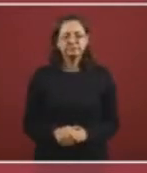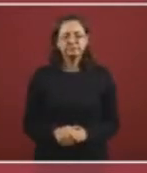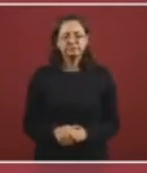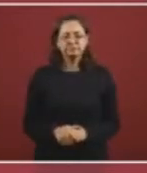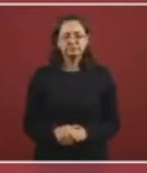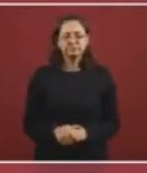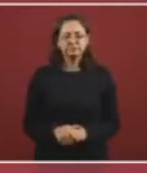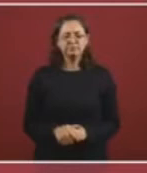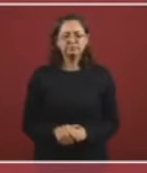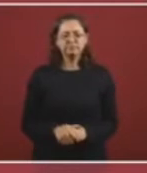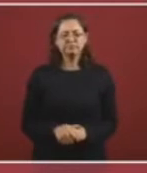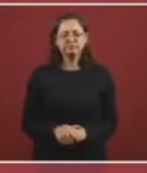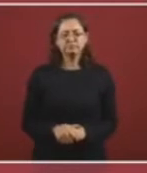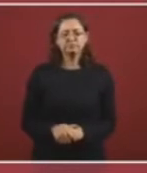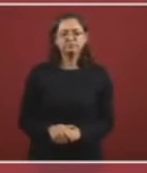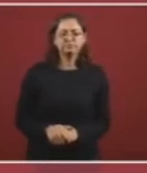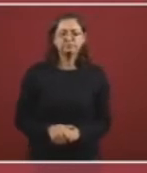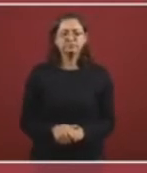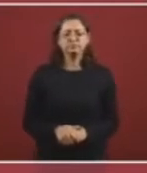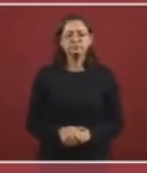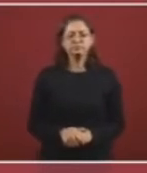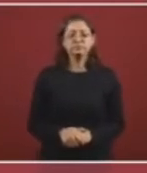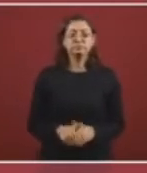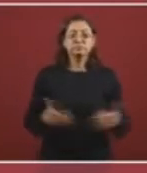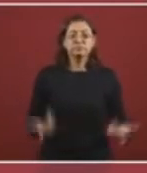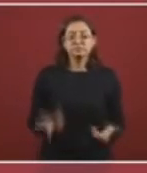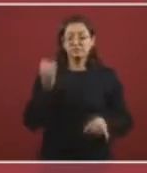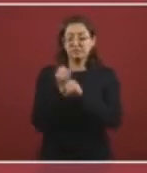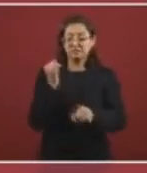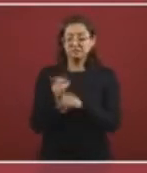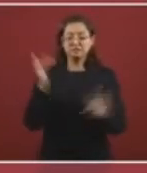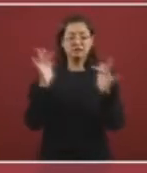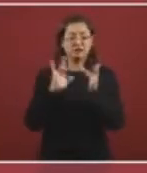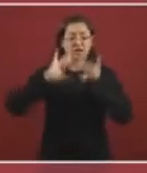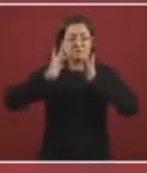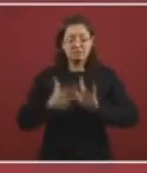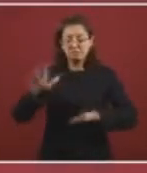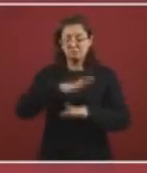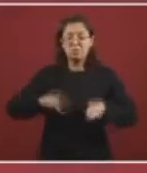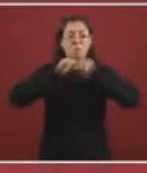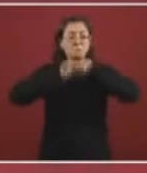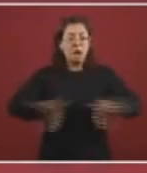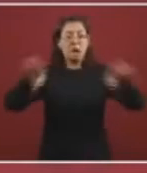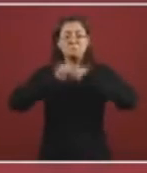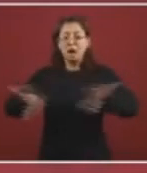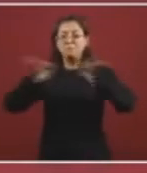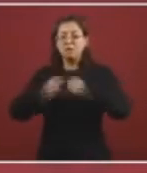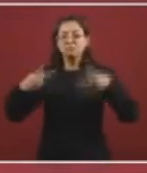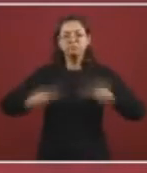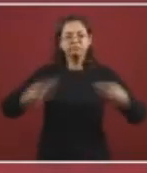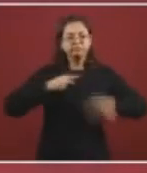O fue lo que impulsó la revolución de las conciencias. Es todo un fenómeno,